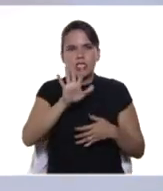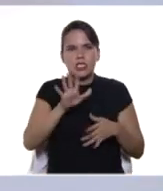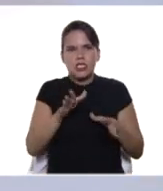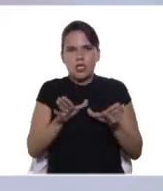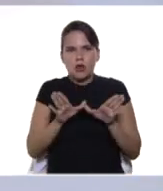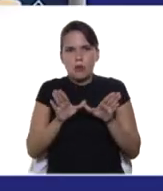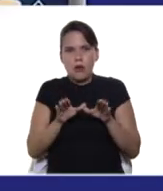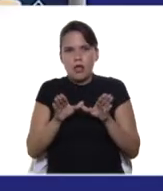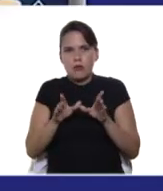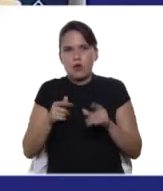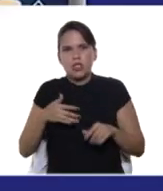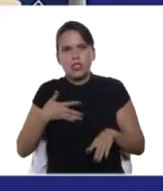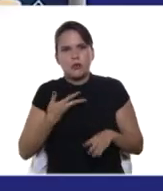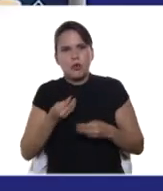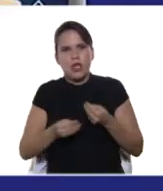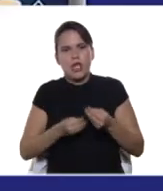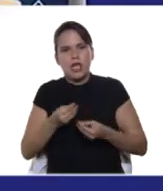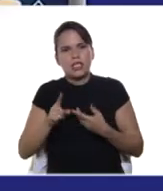1000 cosas.